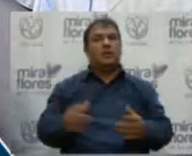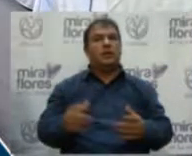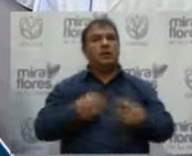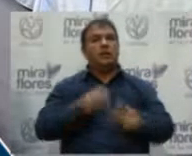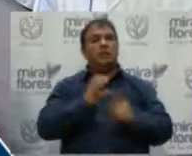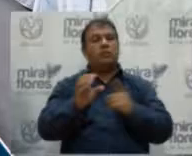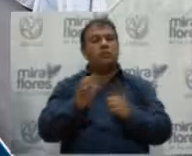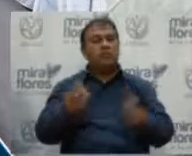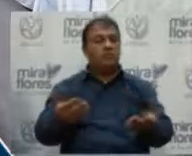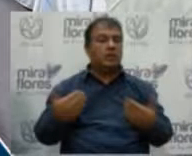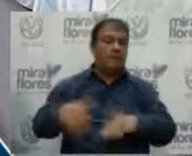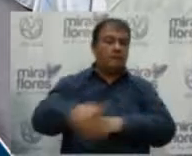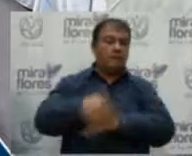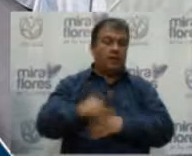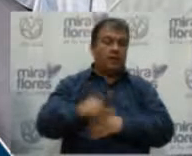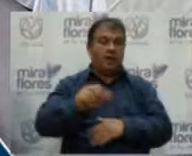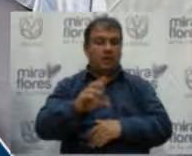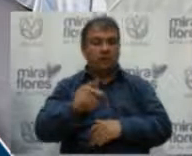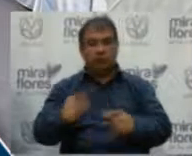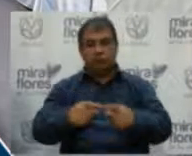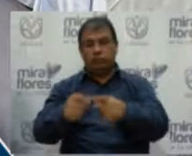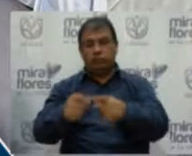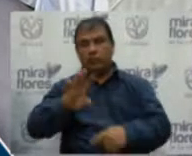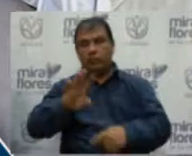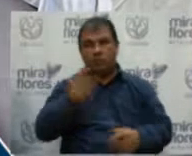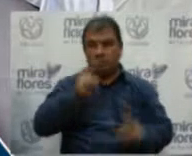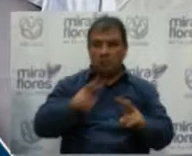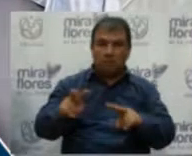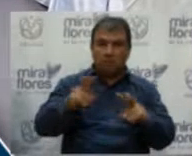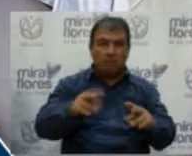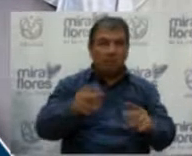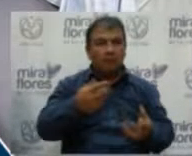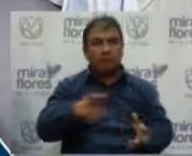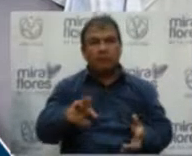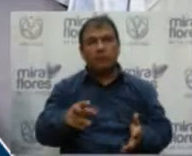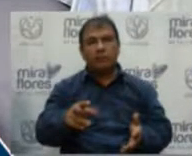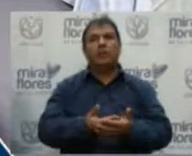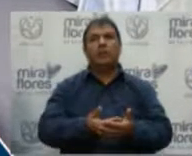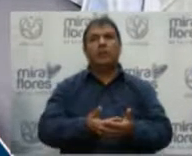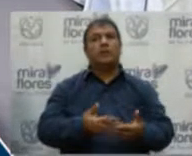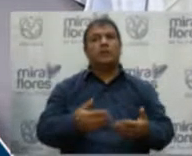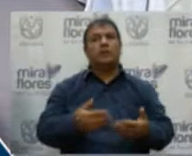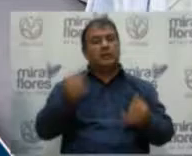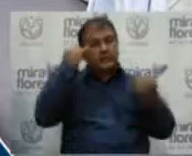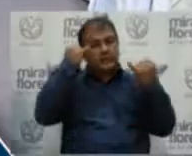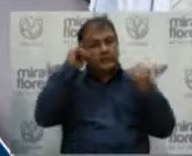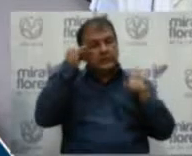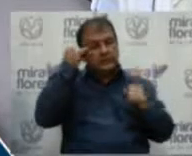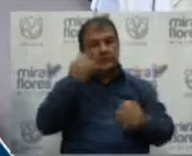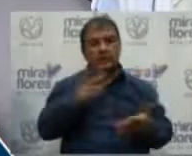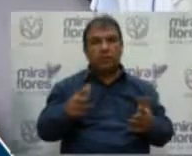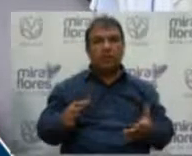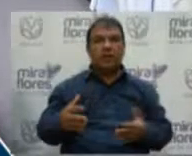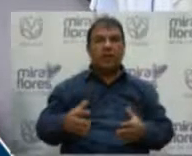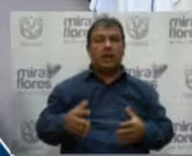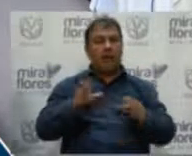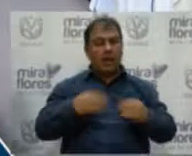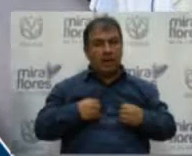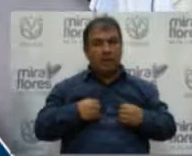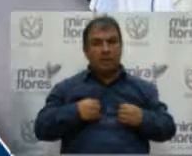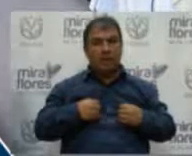en la Avenida del Arco, en la cuadra 4, la hemos visto creo en algún momento, y la idea es que una vez que aceptemos